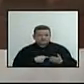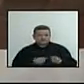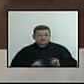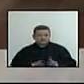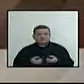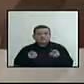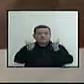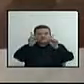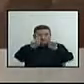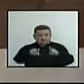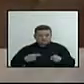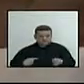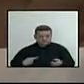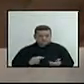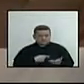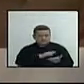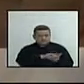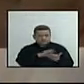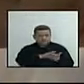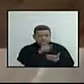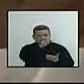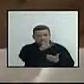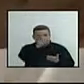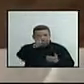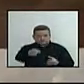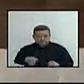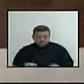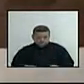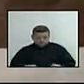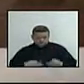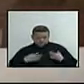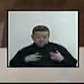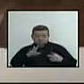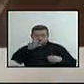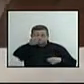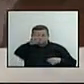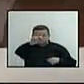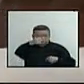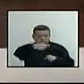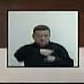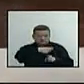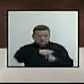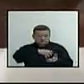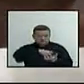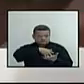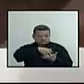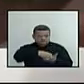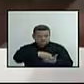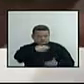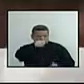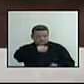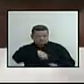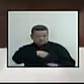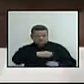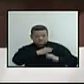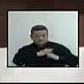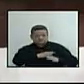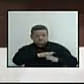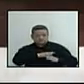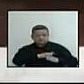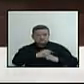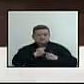ofensas, como también nosotros perdonamos a los que nos ofenden. No nos dejes caer en la